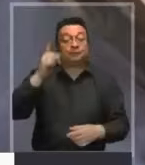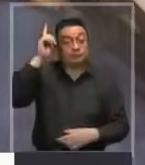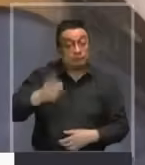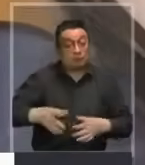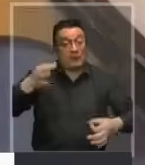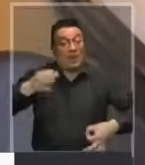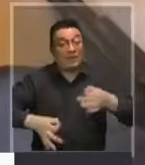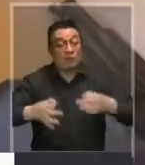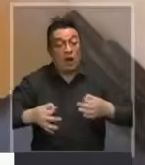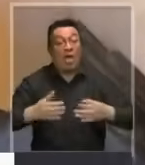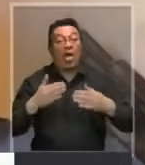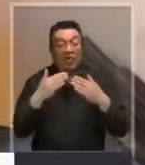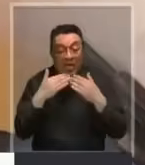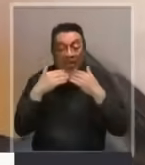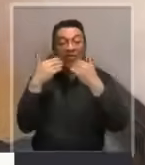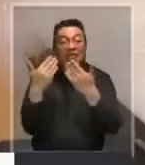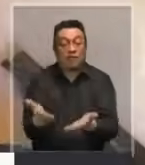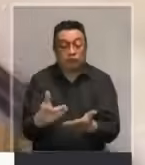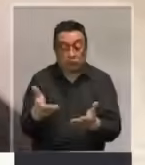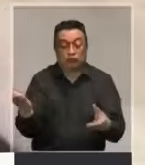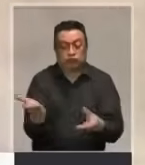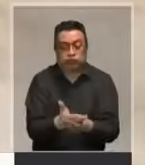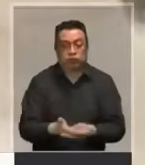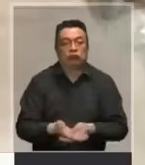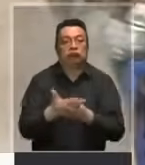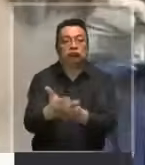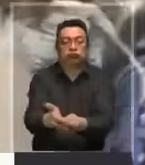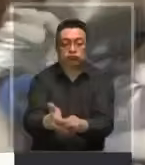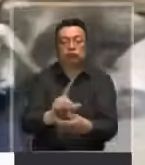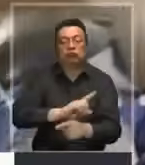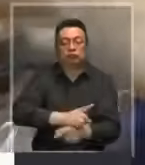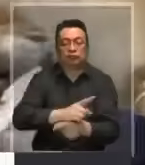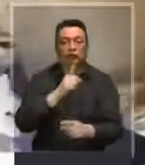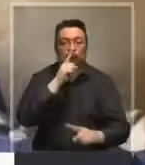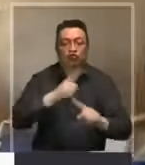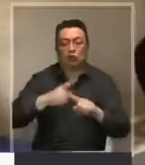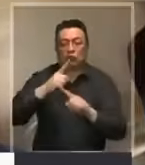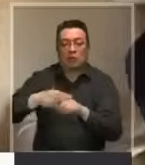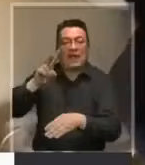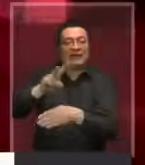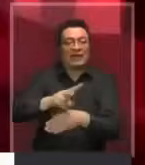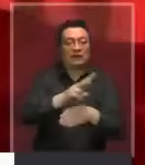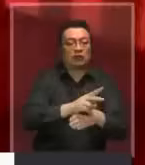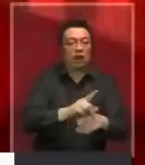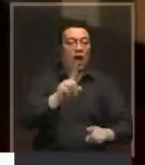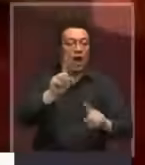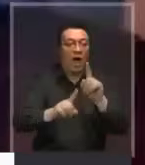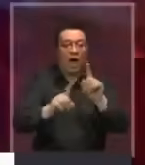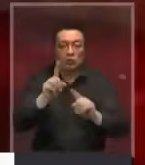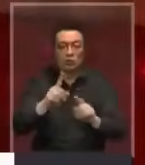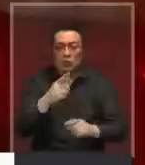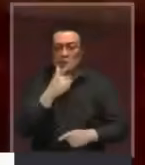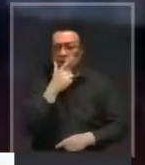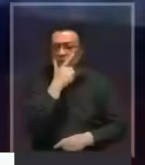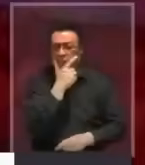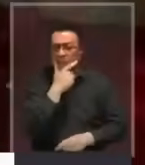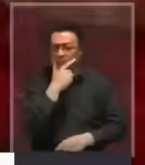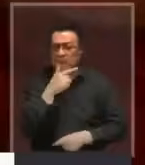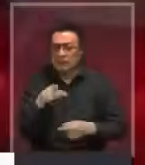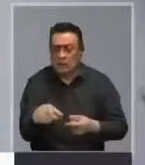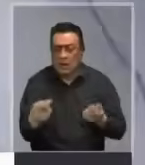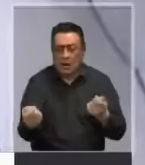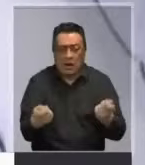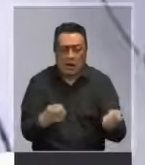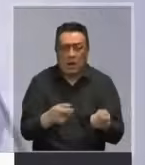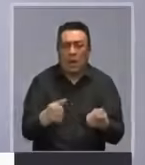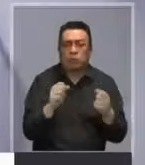hubo devolución inmediata de la carpeta con las identidades de los testigos, pero algunos son suspicaces sobre el manejo que pueda